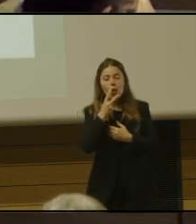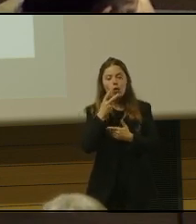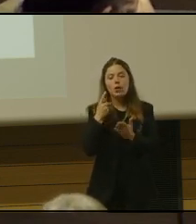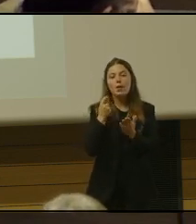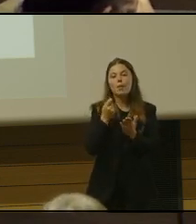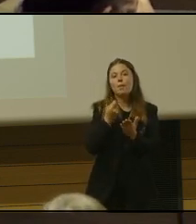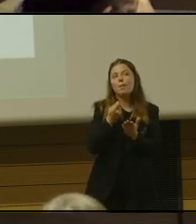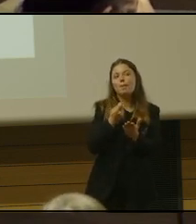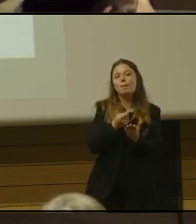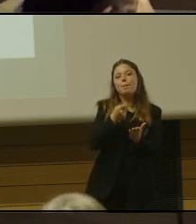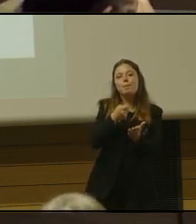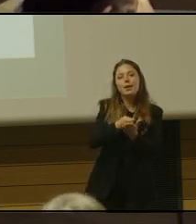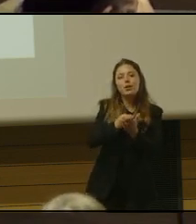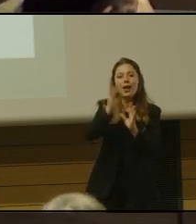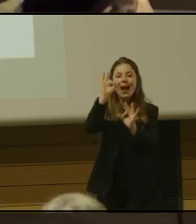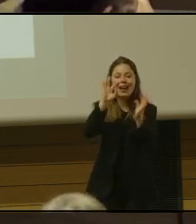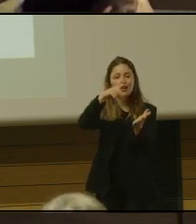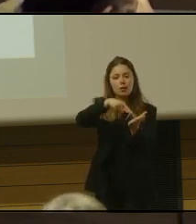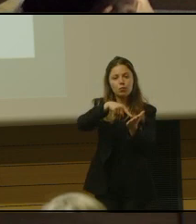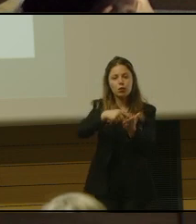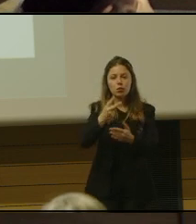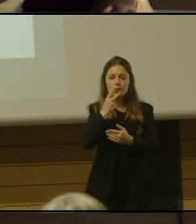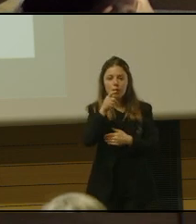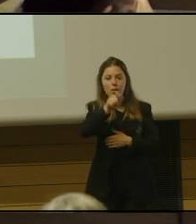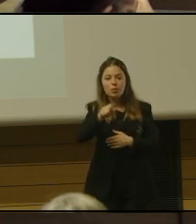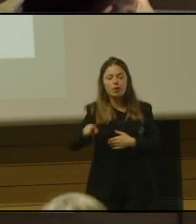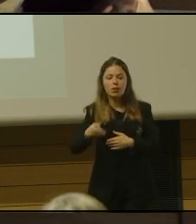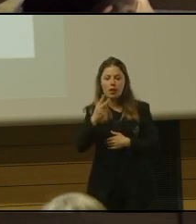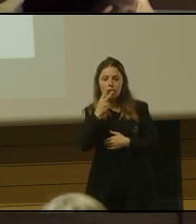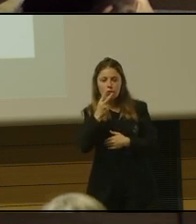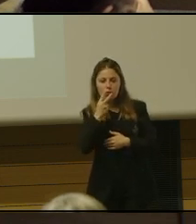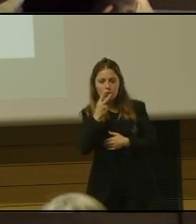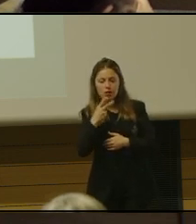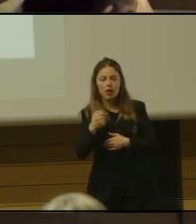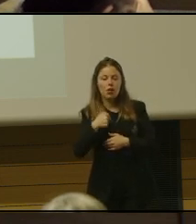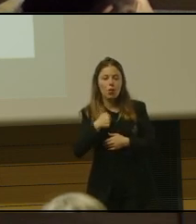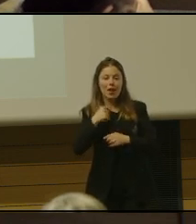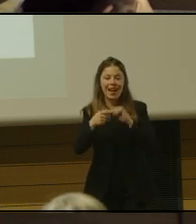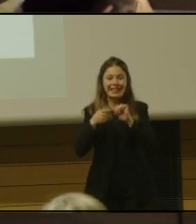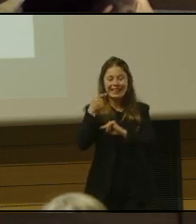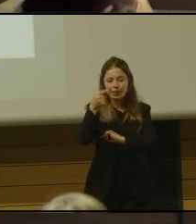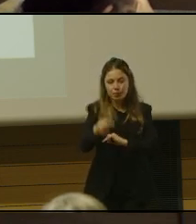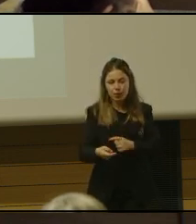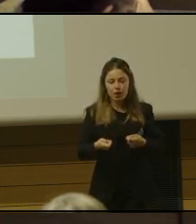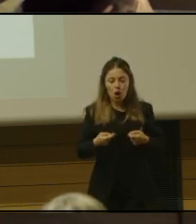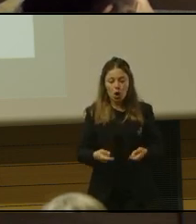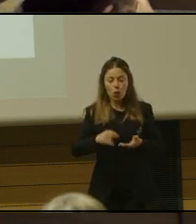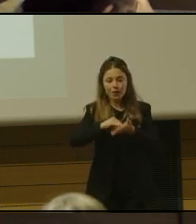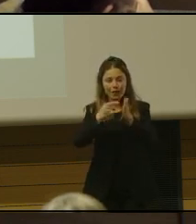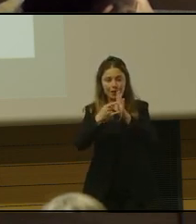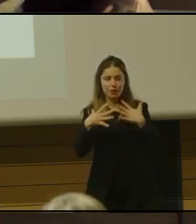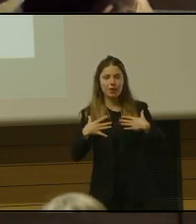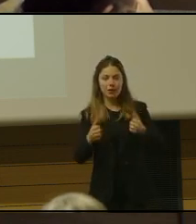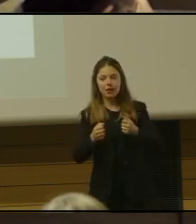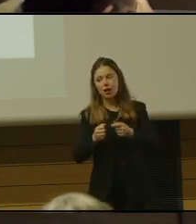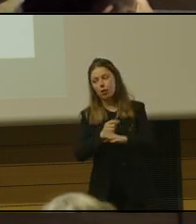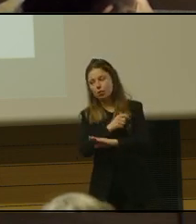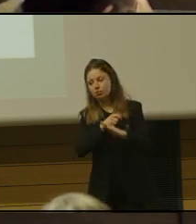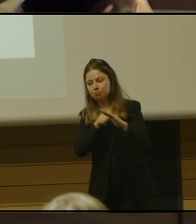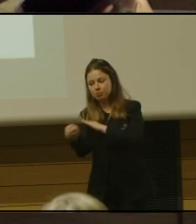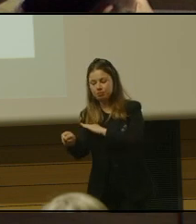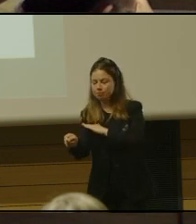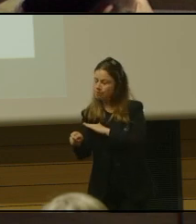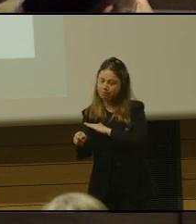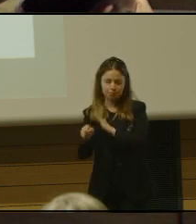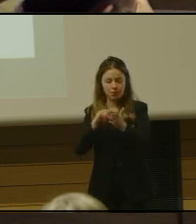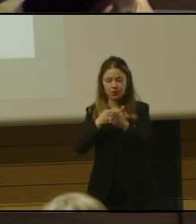paga por los impuestos de ese tabaco, las personas que fuman, eso no llega para pagar lo que después le cuestan al sistema sanitario. Entonces,